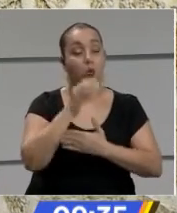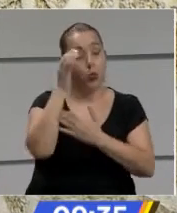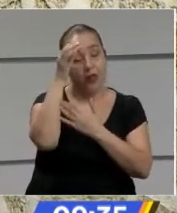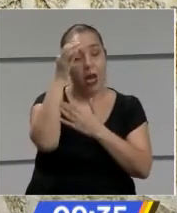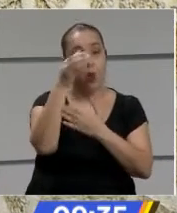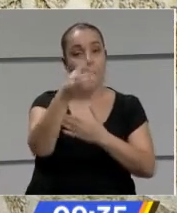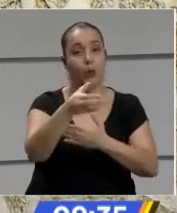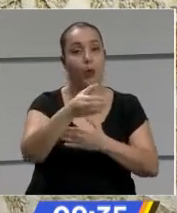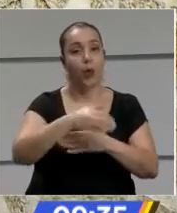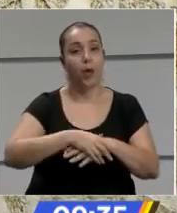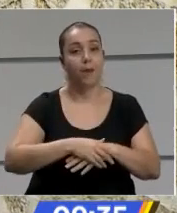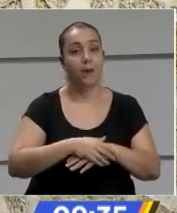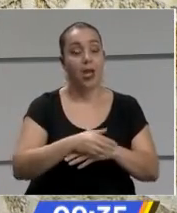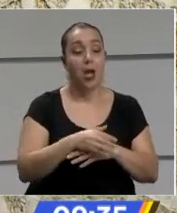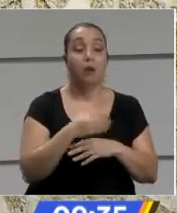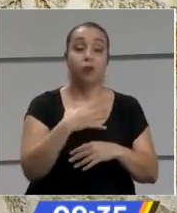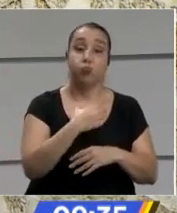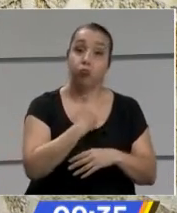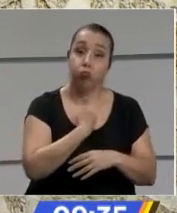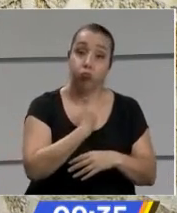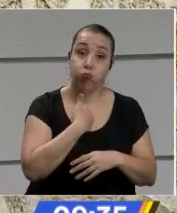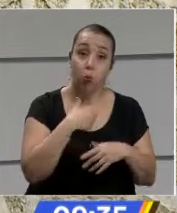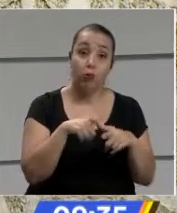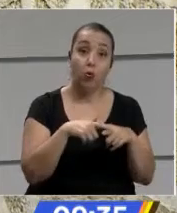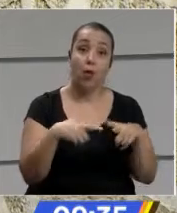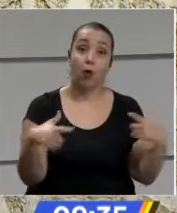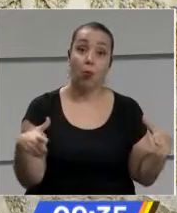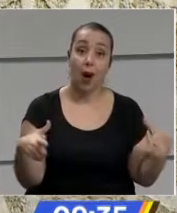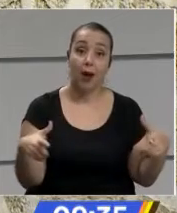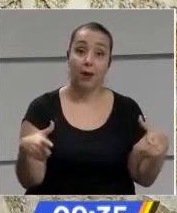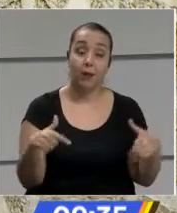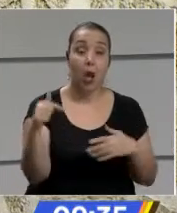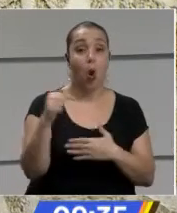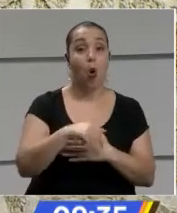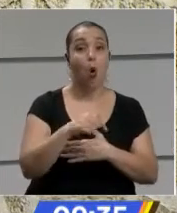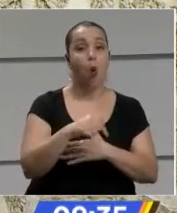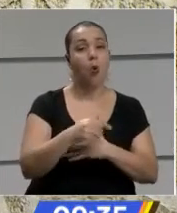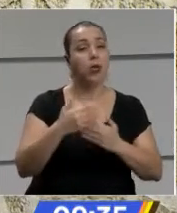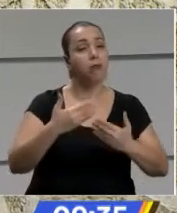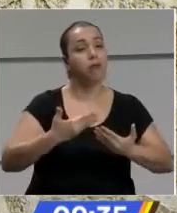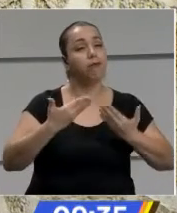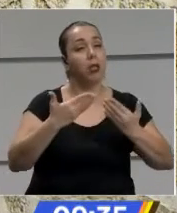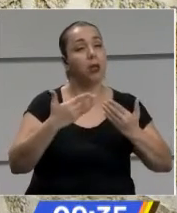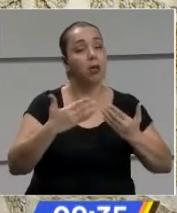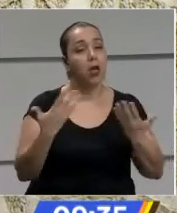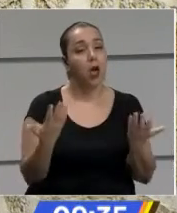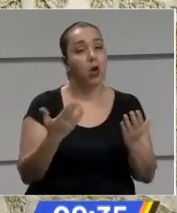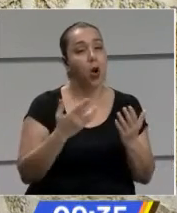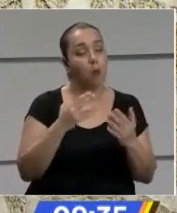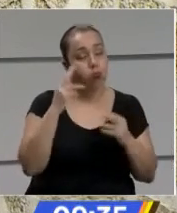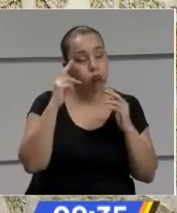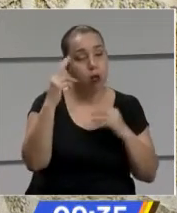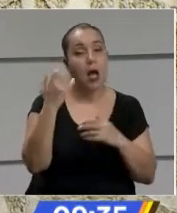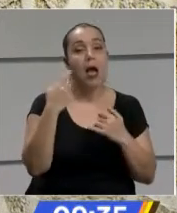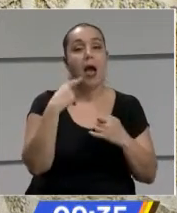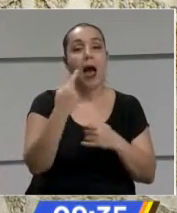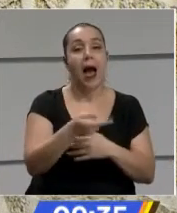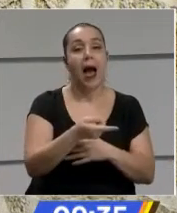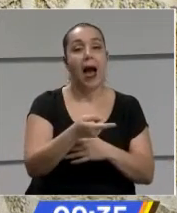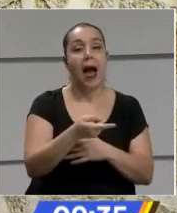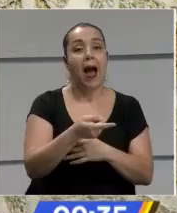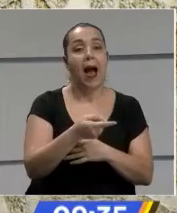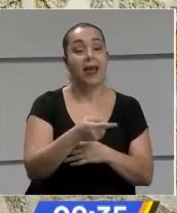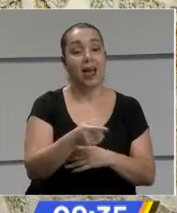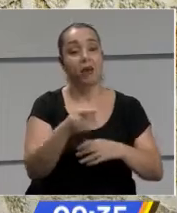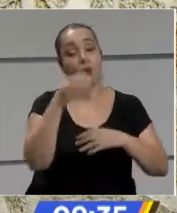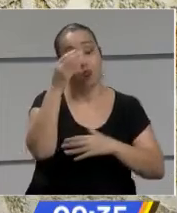cultura, nuestro lenguaje, y hoy estamos haciéndole pues honor a la cultura afrocostarricense,